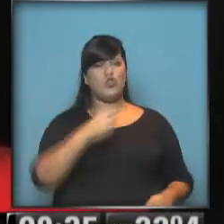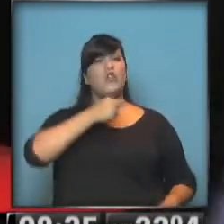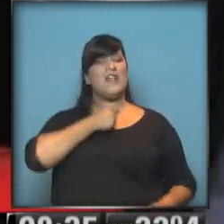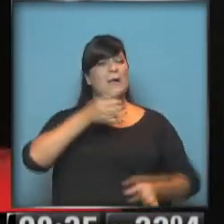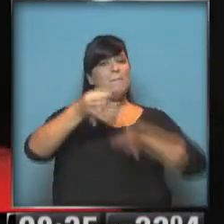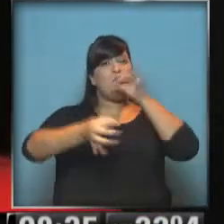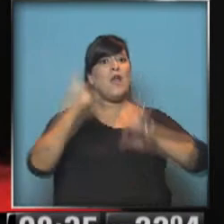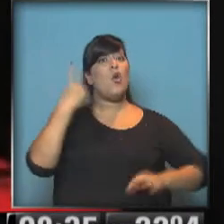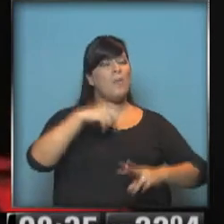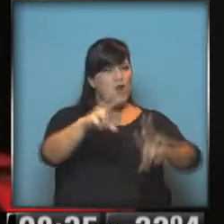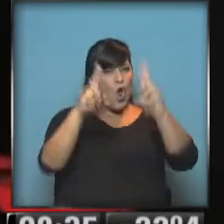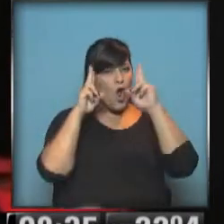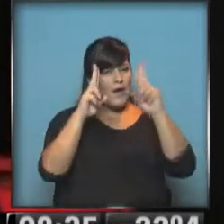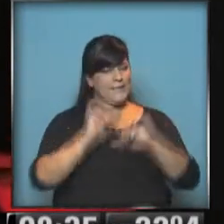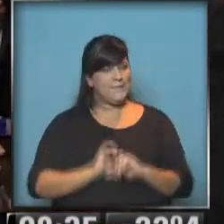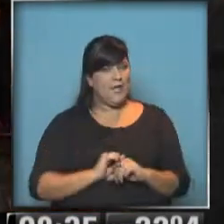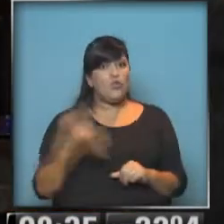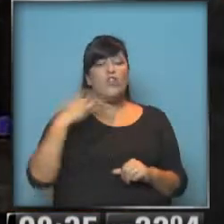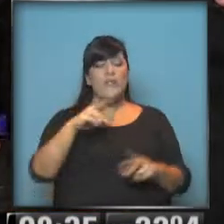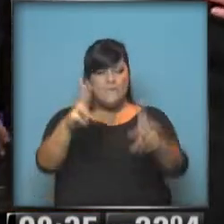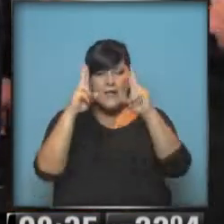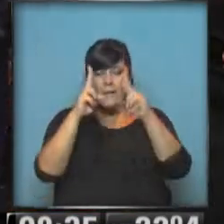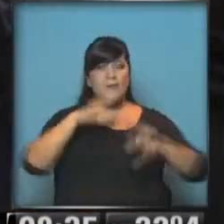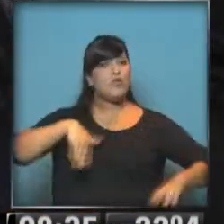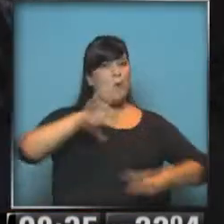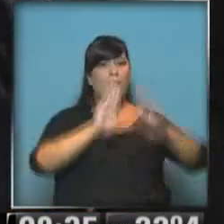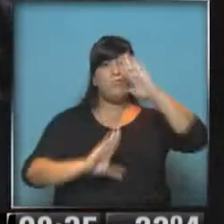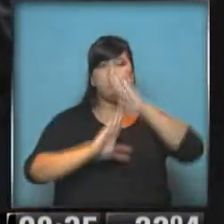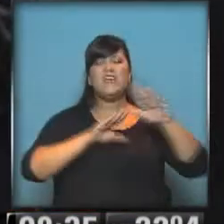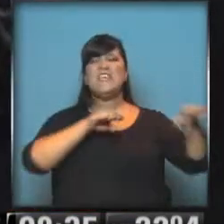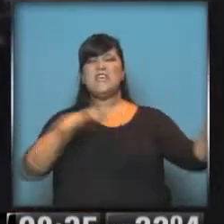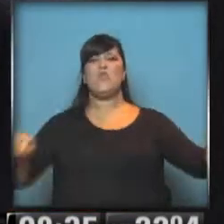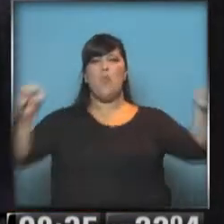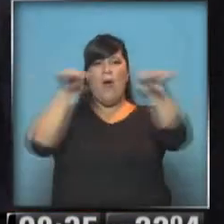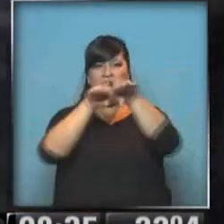un diálogo con respeto, un diálogo que respete sobre todo la igualdad soberana de los estados.